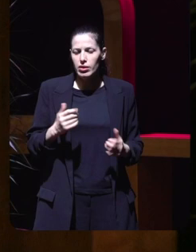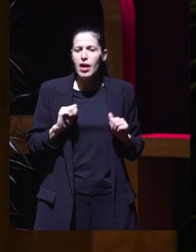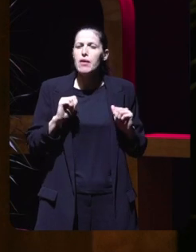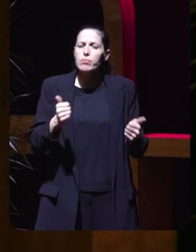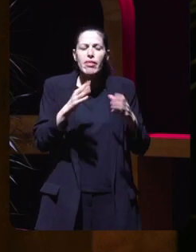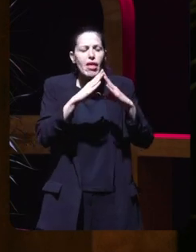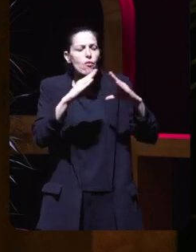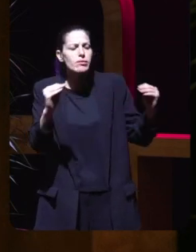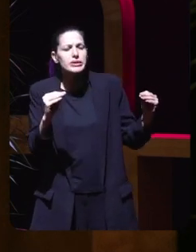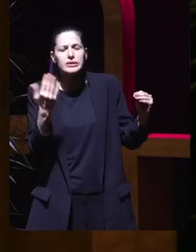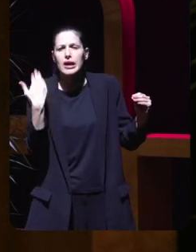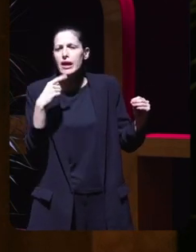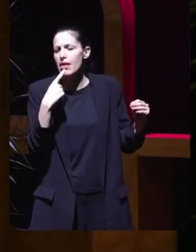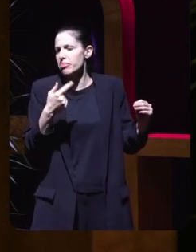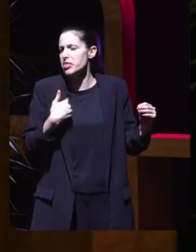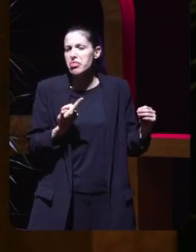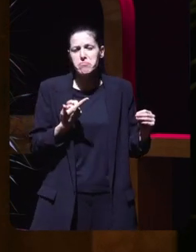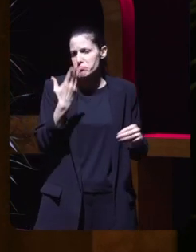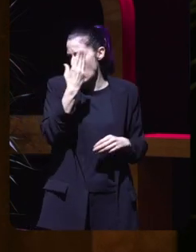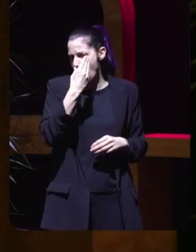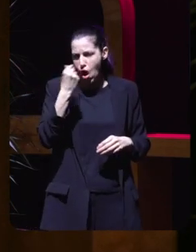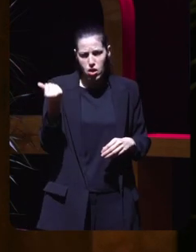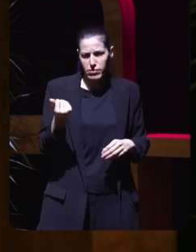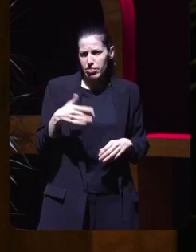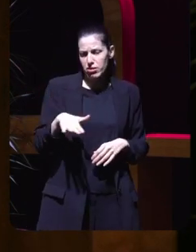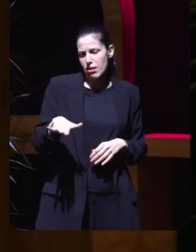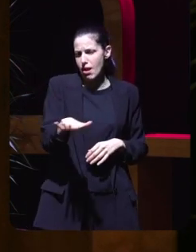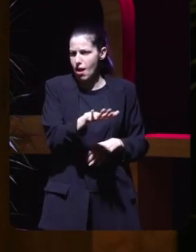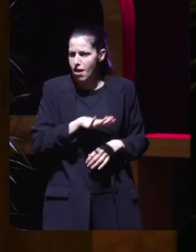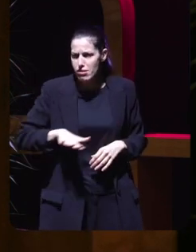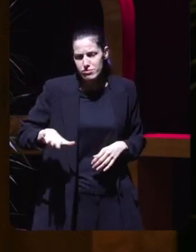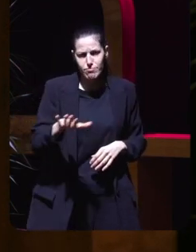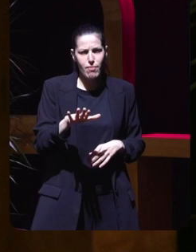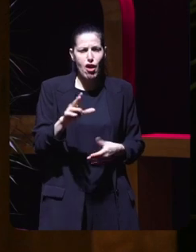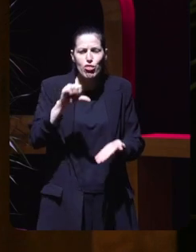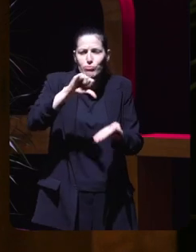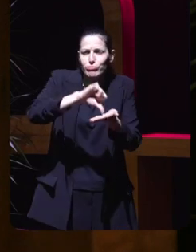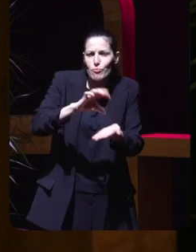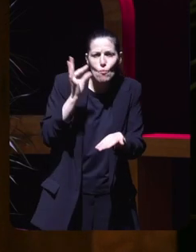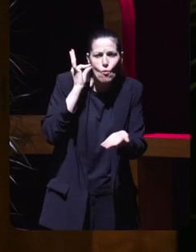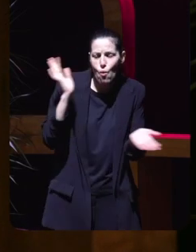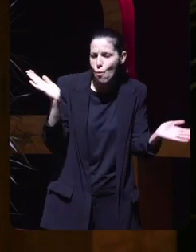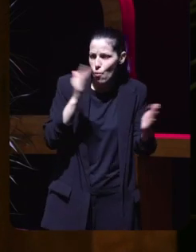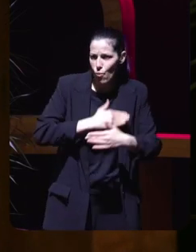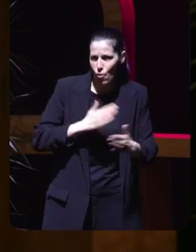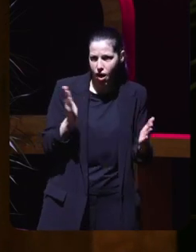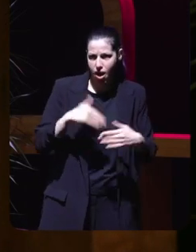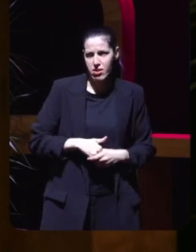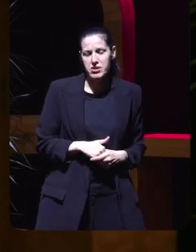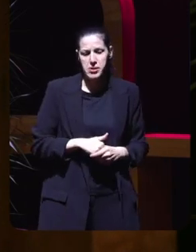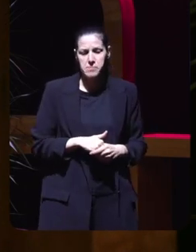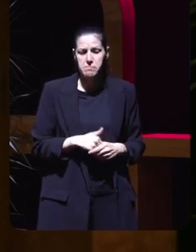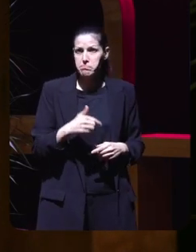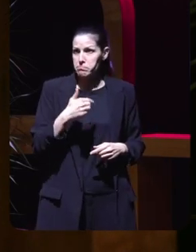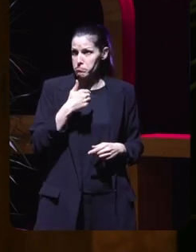que no uníamos poder trabajar nunca de un oso que no había espacio paranús a mí esto por ejemplo creo que defeito contiene un algún artigo